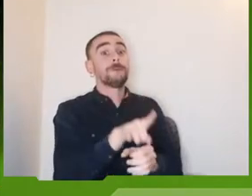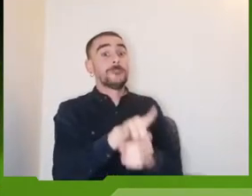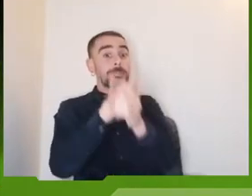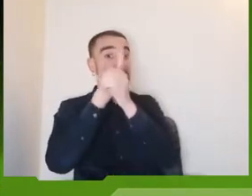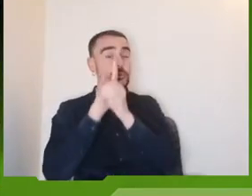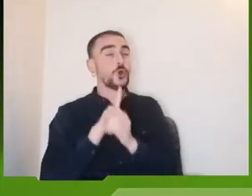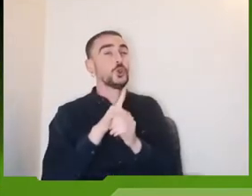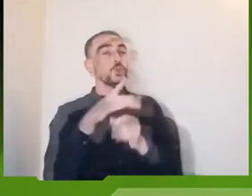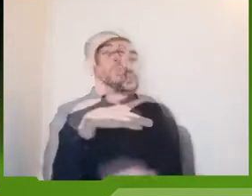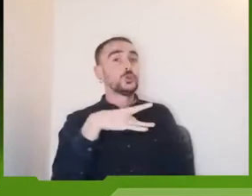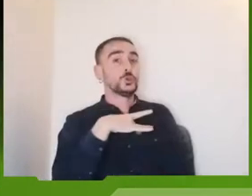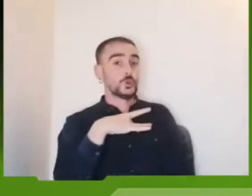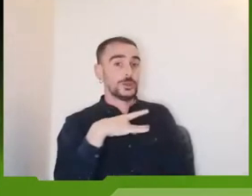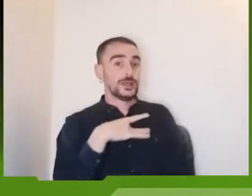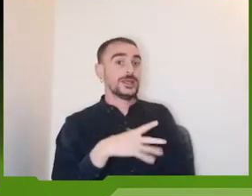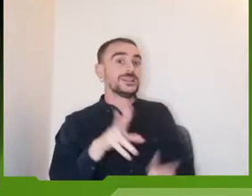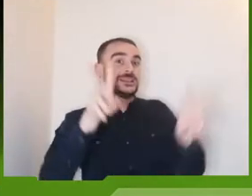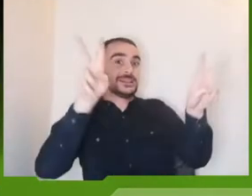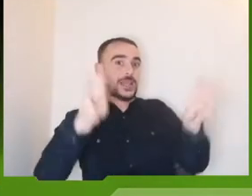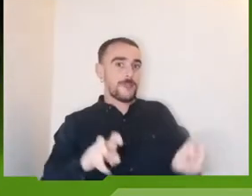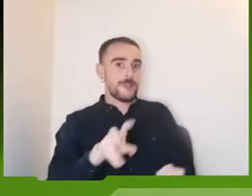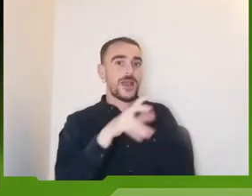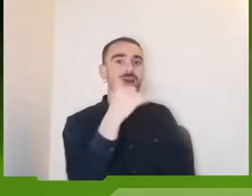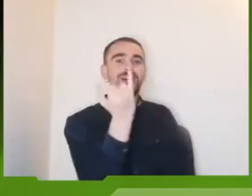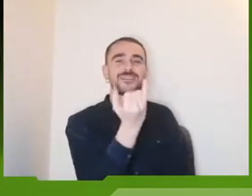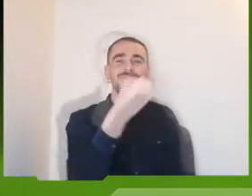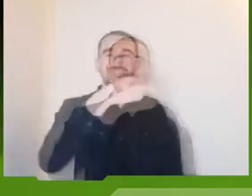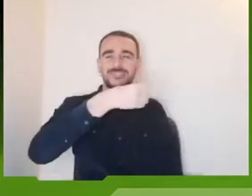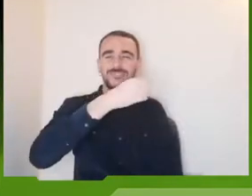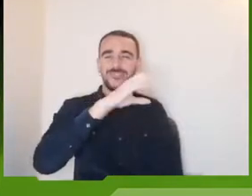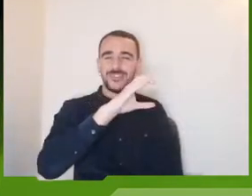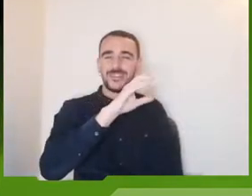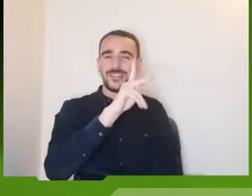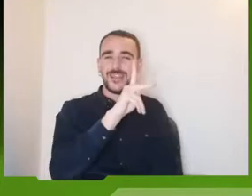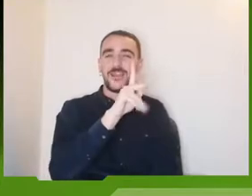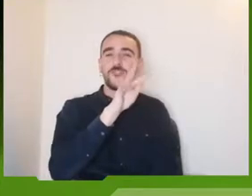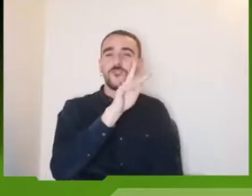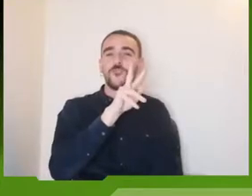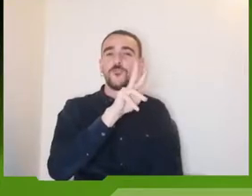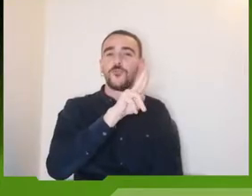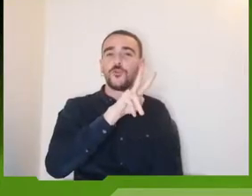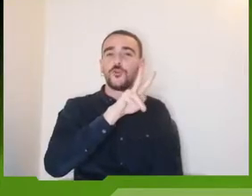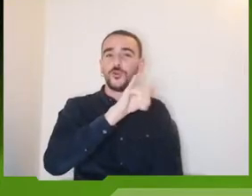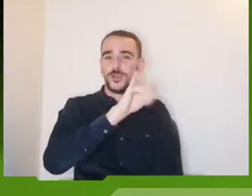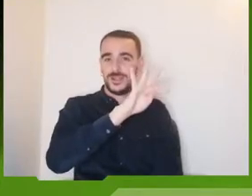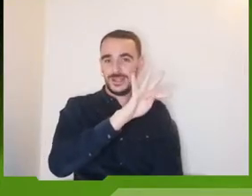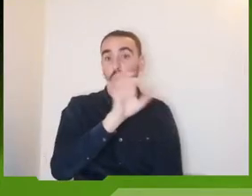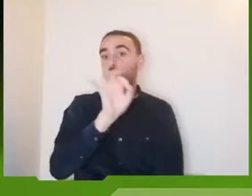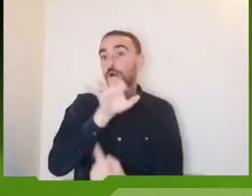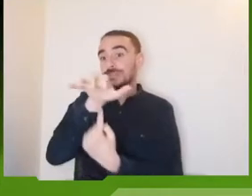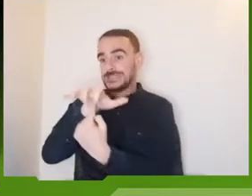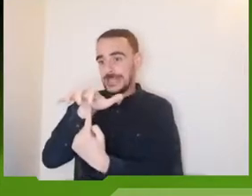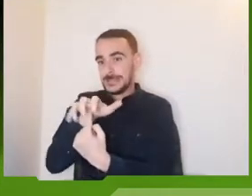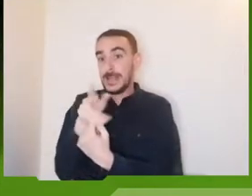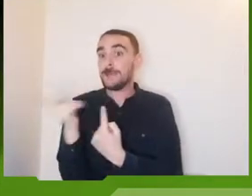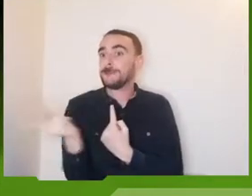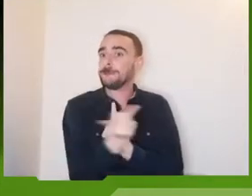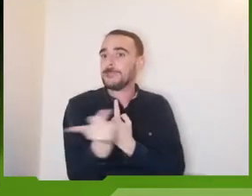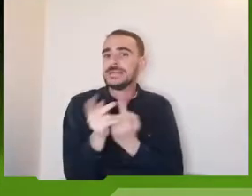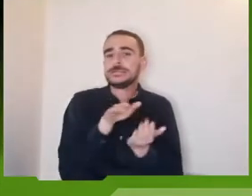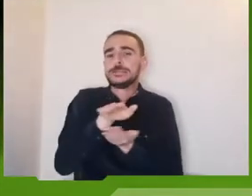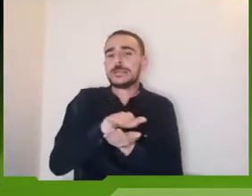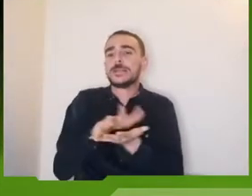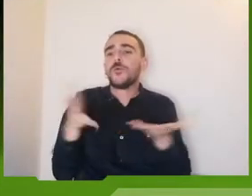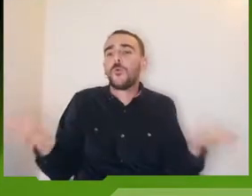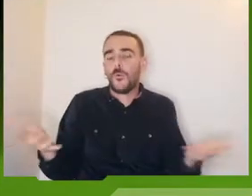de. Ay, las croquetas de setas o de jackfruit, ¿no? Ajá. Y al final hiciste una encuesta y salió setas contra todo